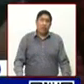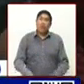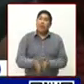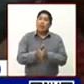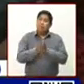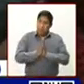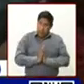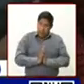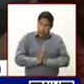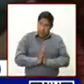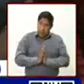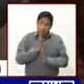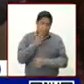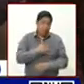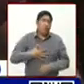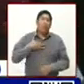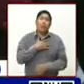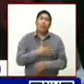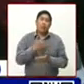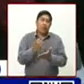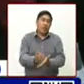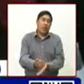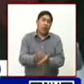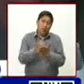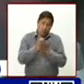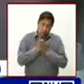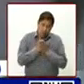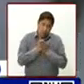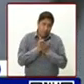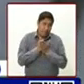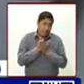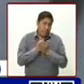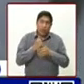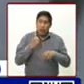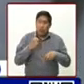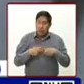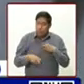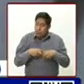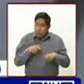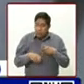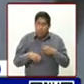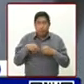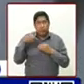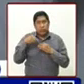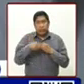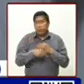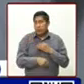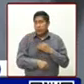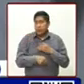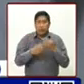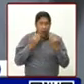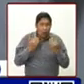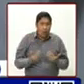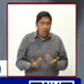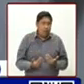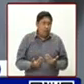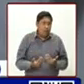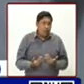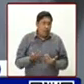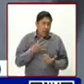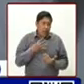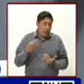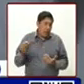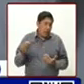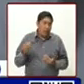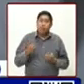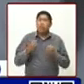Pedirles que me pueden ayudar para salir de esta situación tan crítica que me toca vivir en este momento. Y